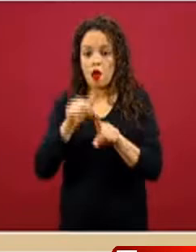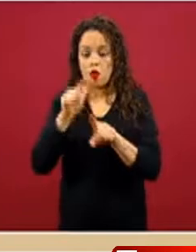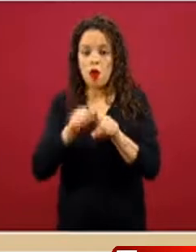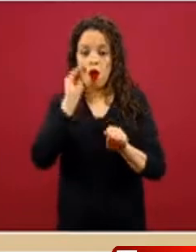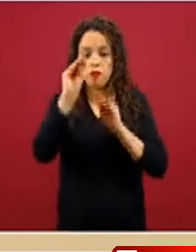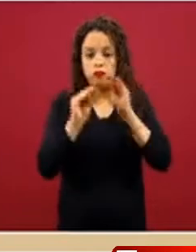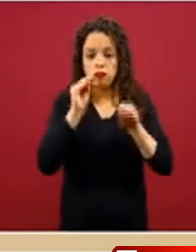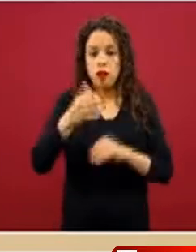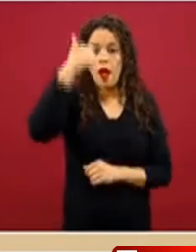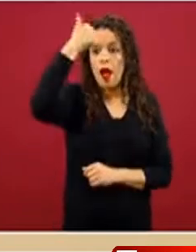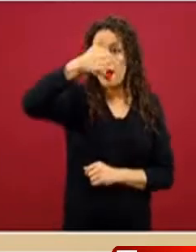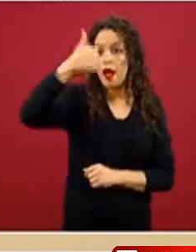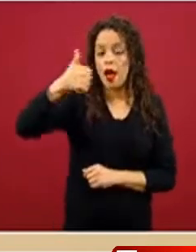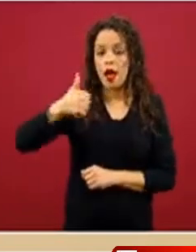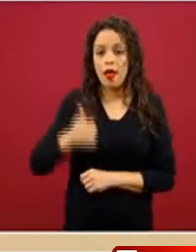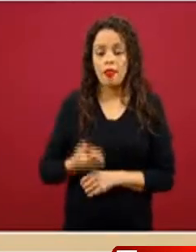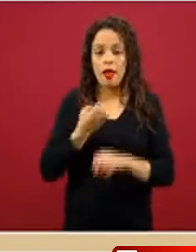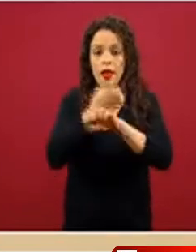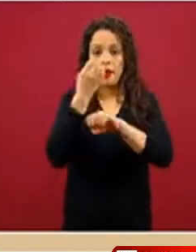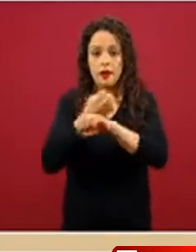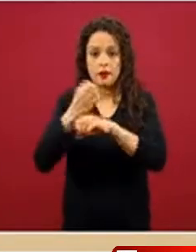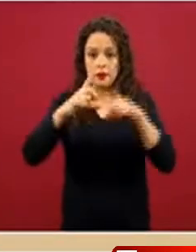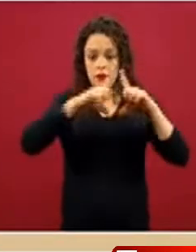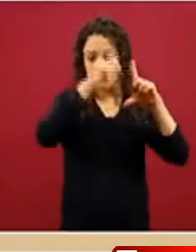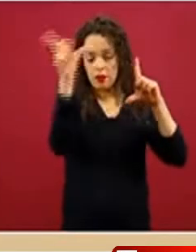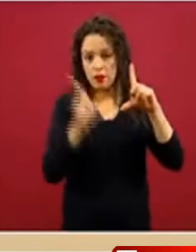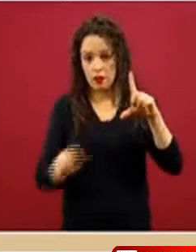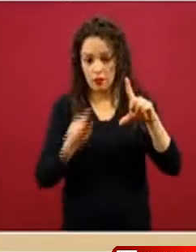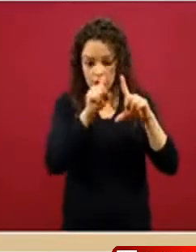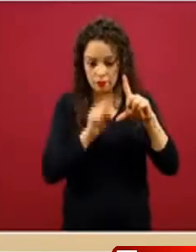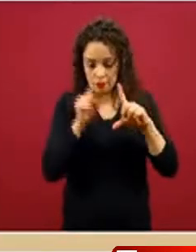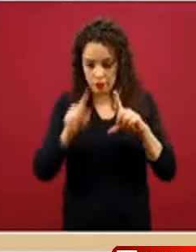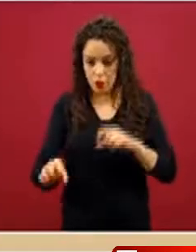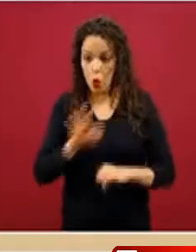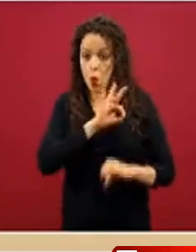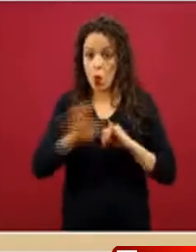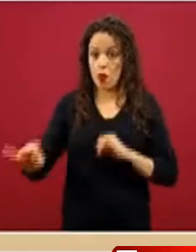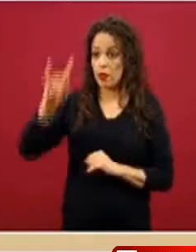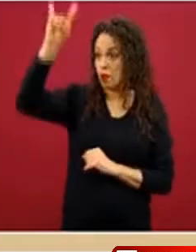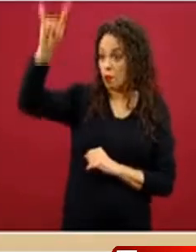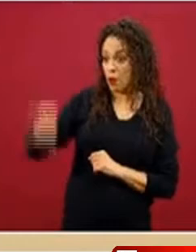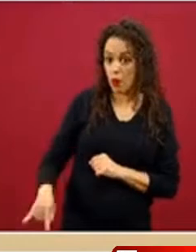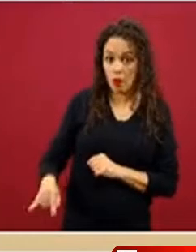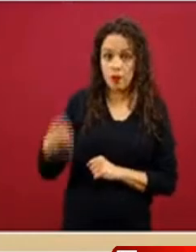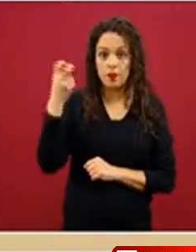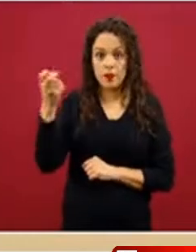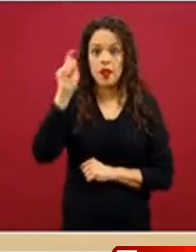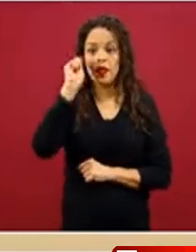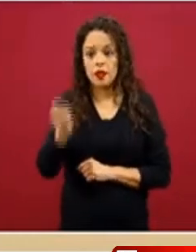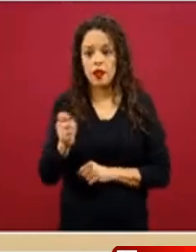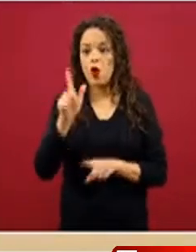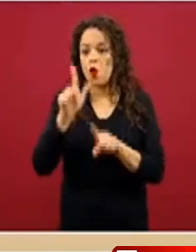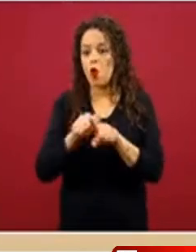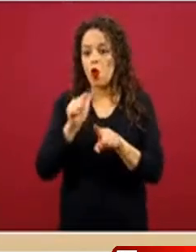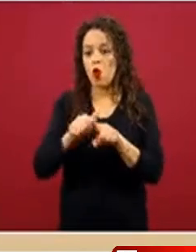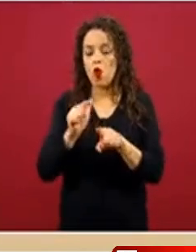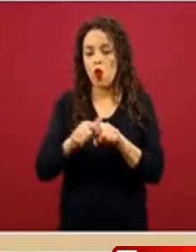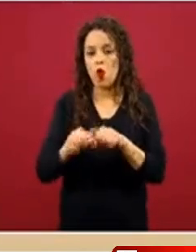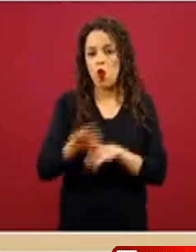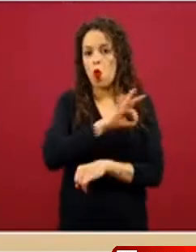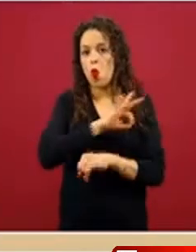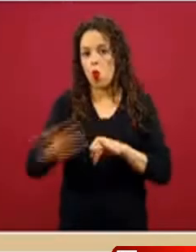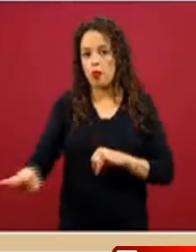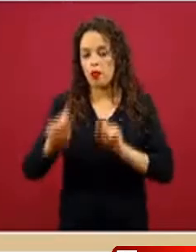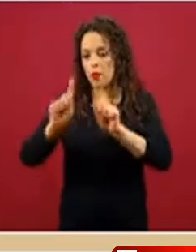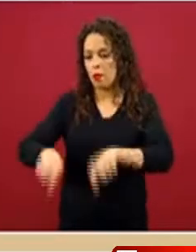cada estado de la República. La última columna representa el color final que va